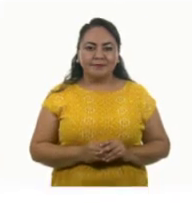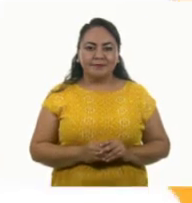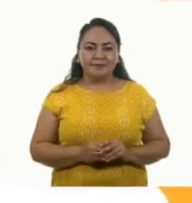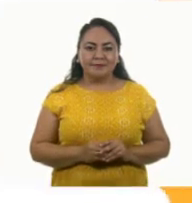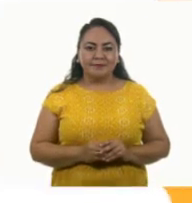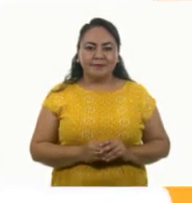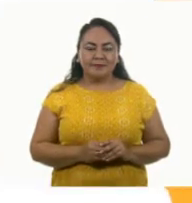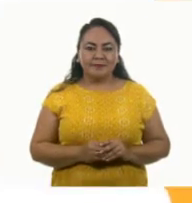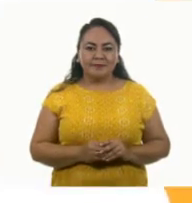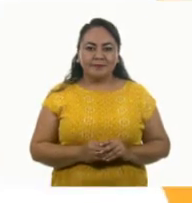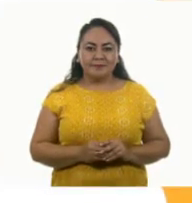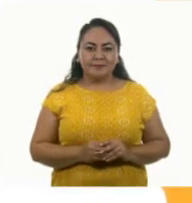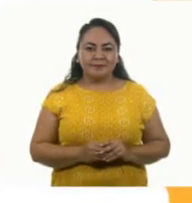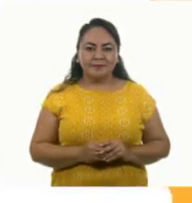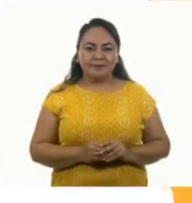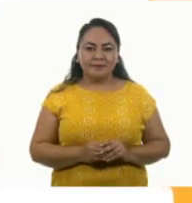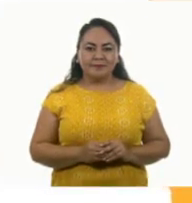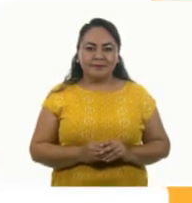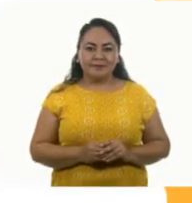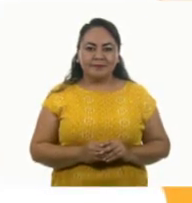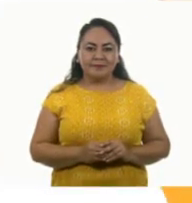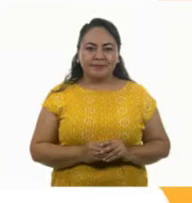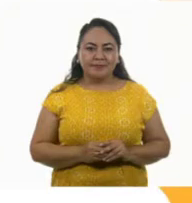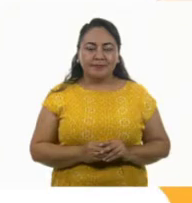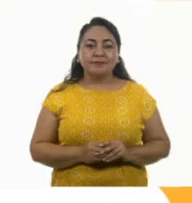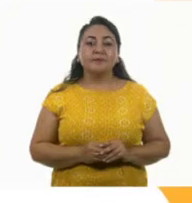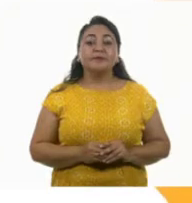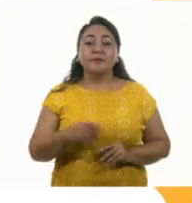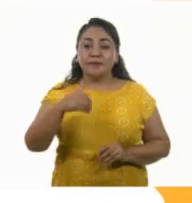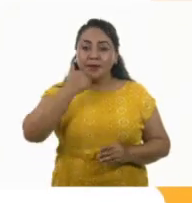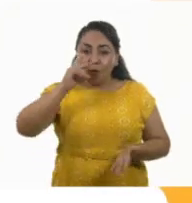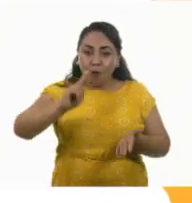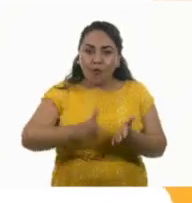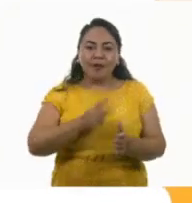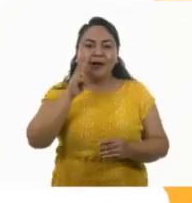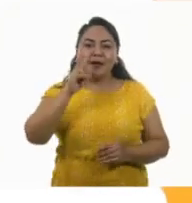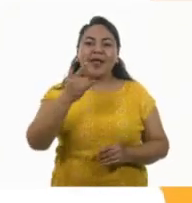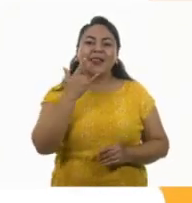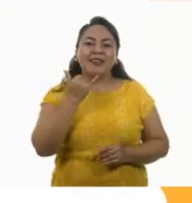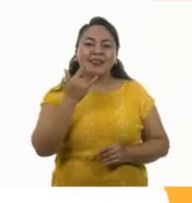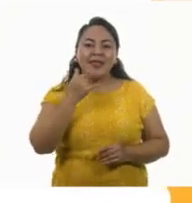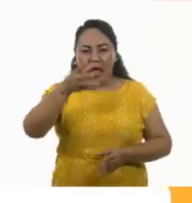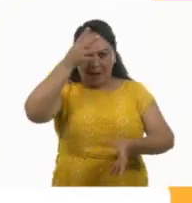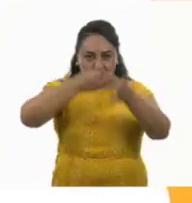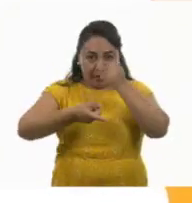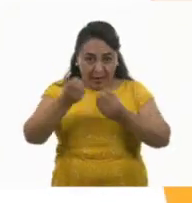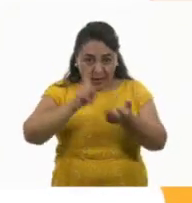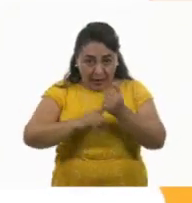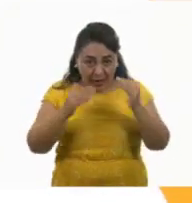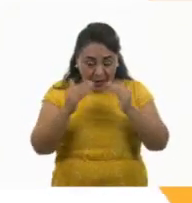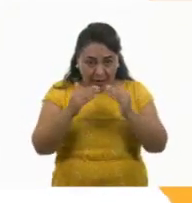800-734-7376. Si quieres volver a ver los programas de Aprende en Casa, los puedes encontrar en la siguiente liga: